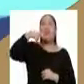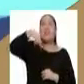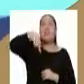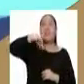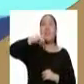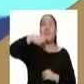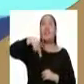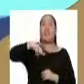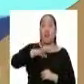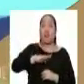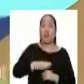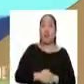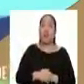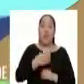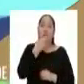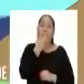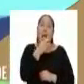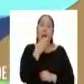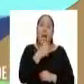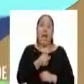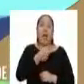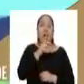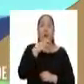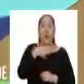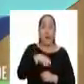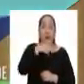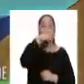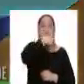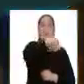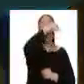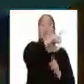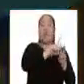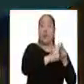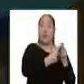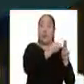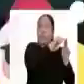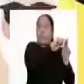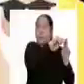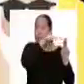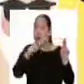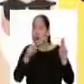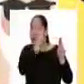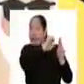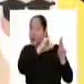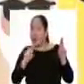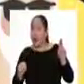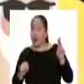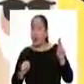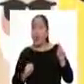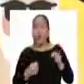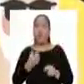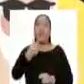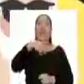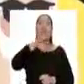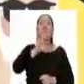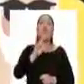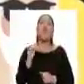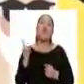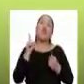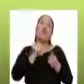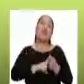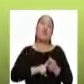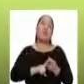Humboldt, esta es cálida, va de norte a sur y ocurre entre el 18 y 25 de diciembre de cada